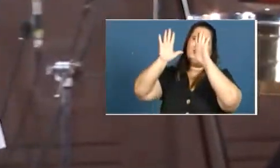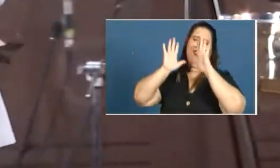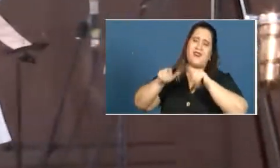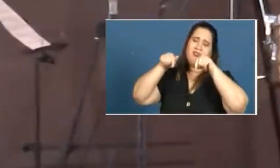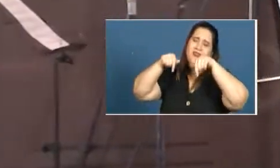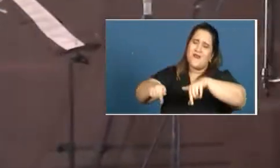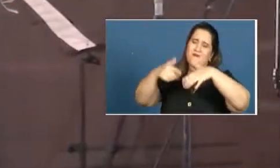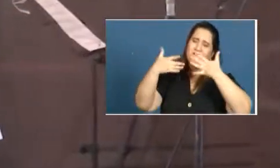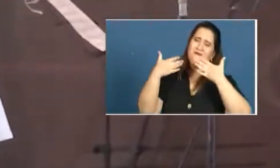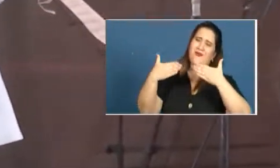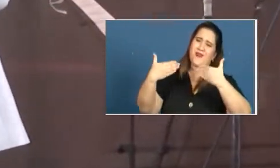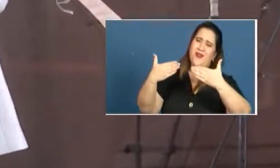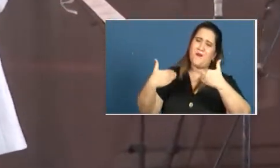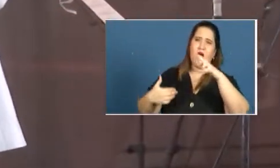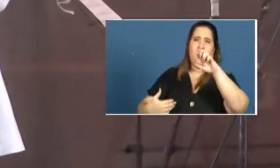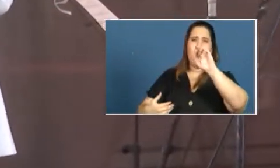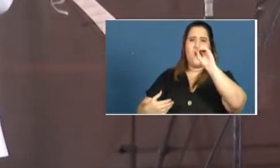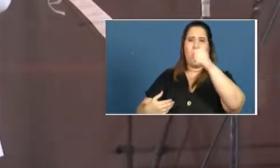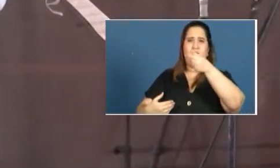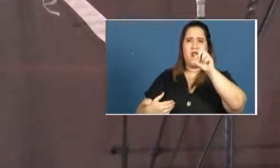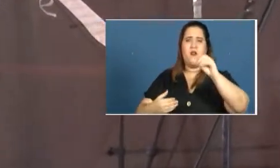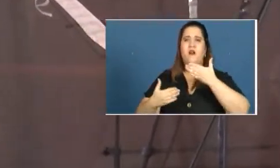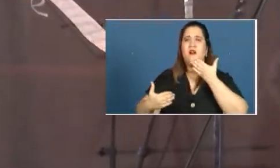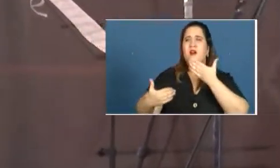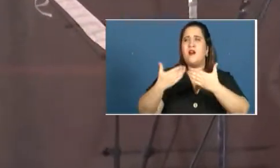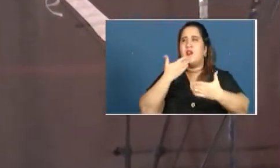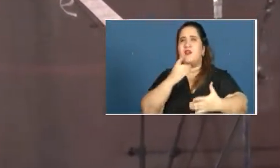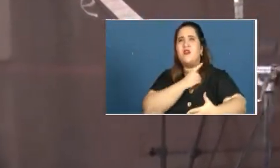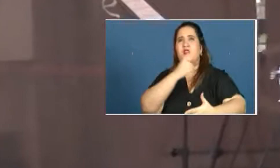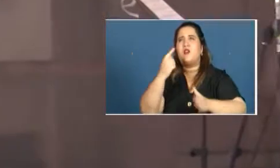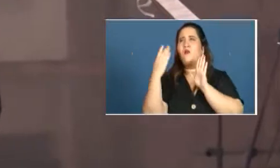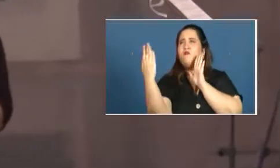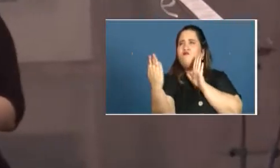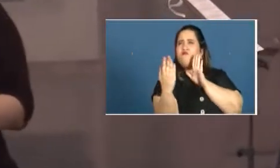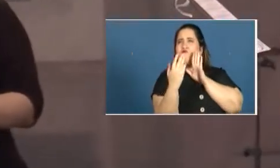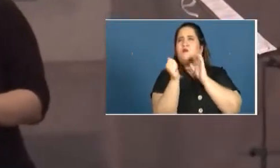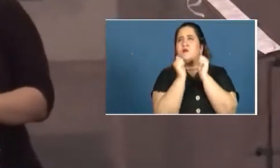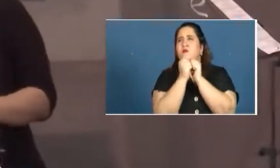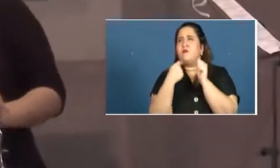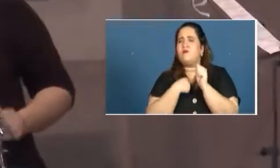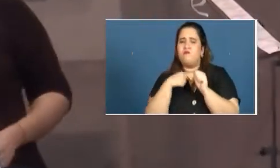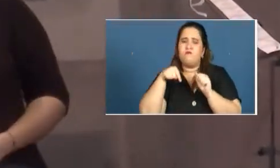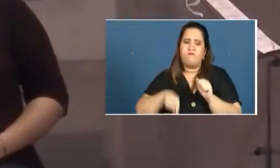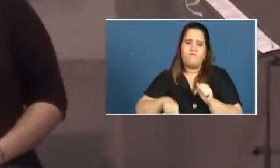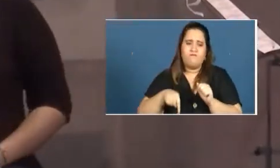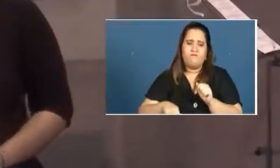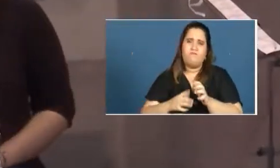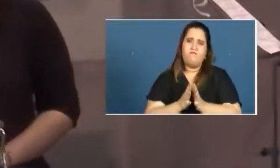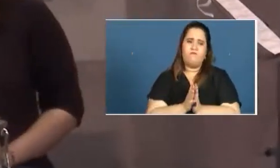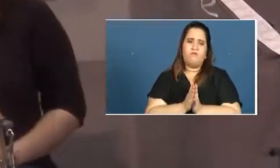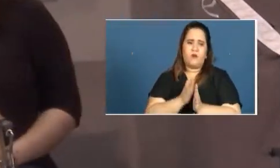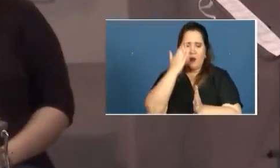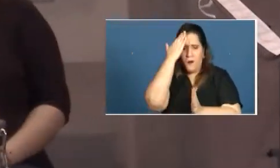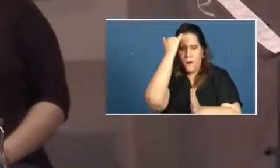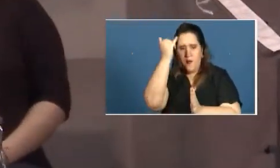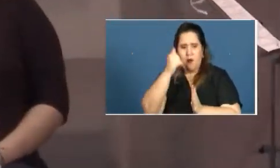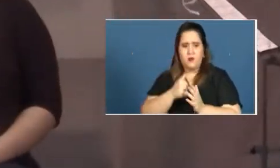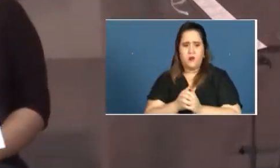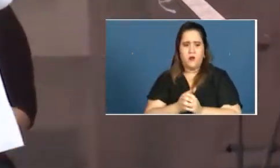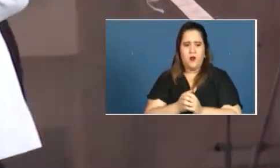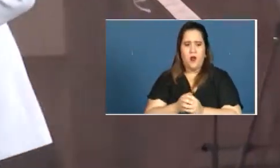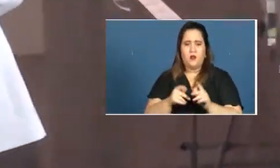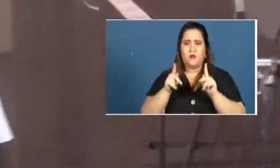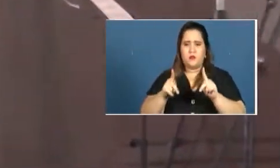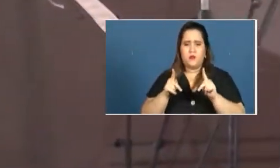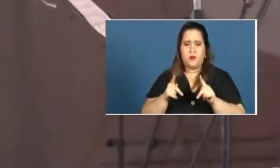este país, Rogelio García. Gracias, Diosito, por ponerme a este compositor en el camino, porque yo sé que tú